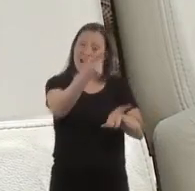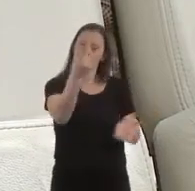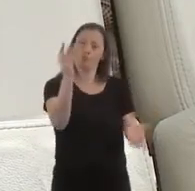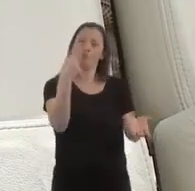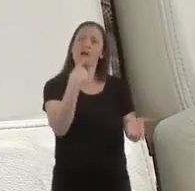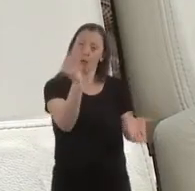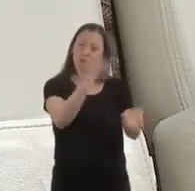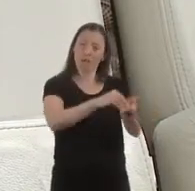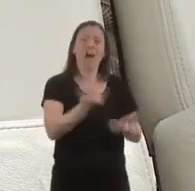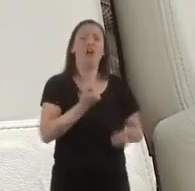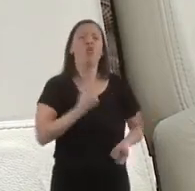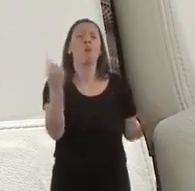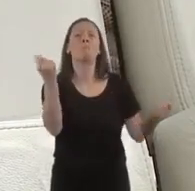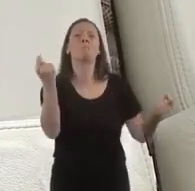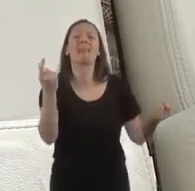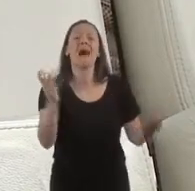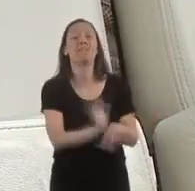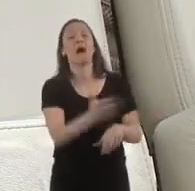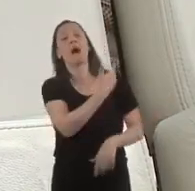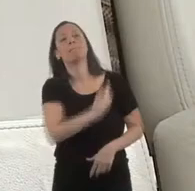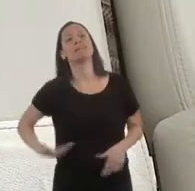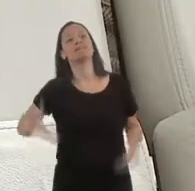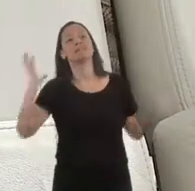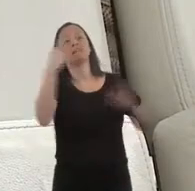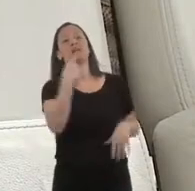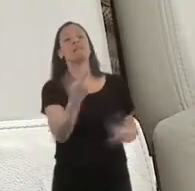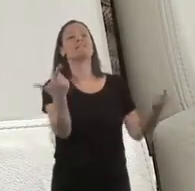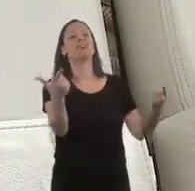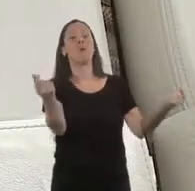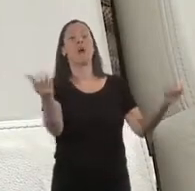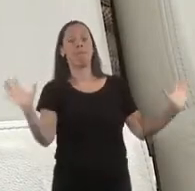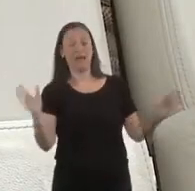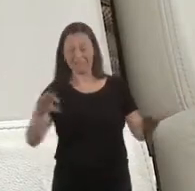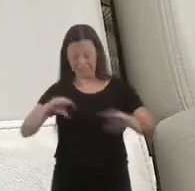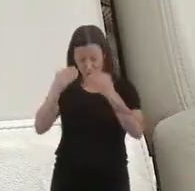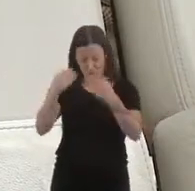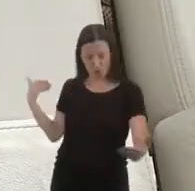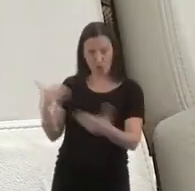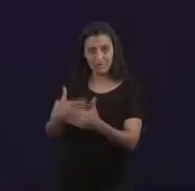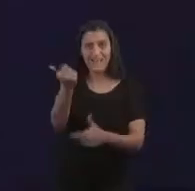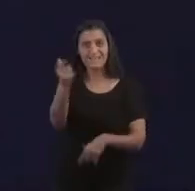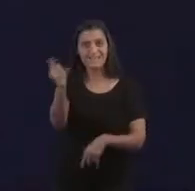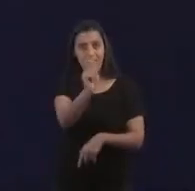¿Dónde está toda la plata cuando el presidente dice no hay plata en 6 meses? ¿Cuánto se ahorró?